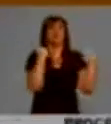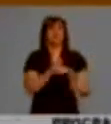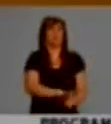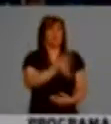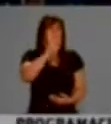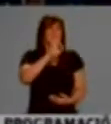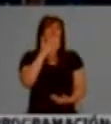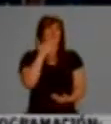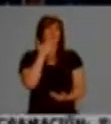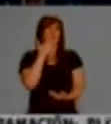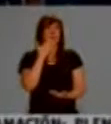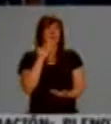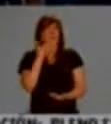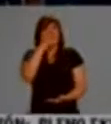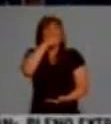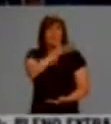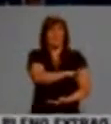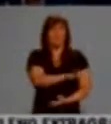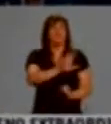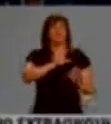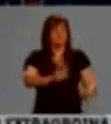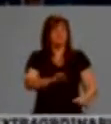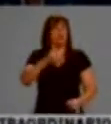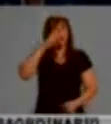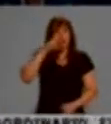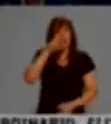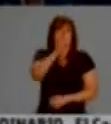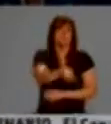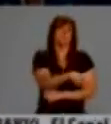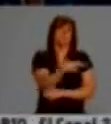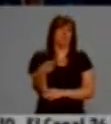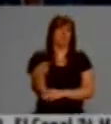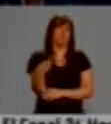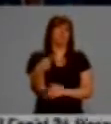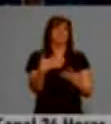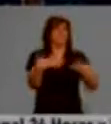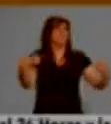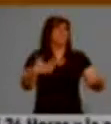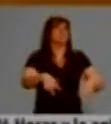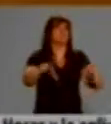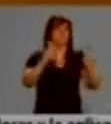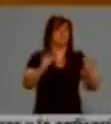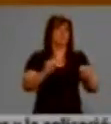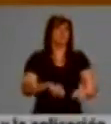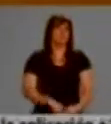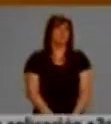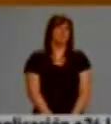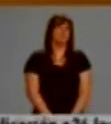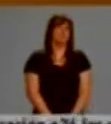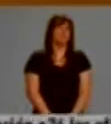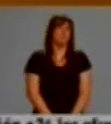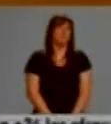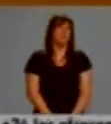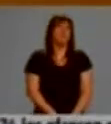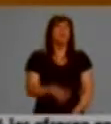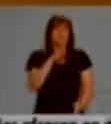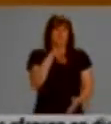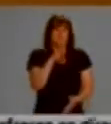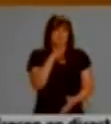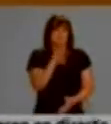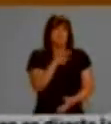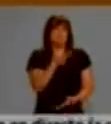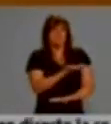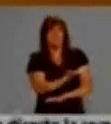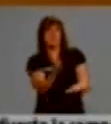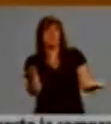las imputaciones son veraces o no. Fin de la cita. Por lo tanto,